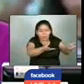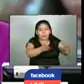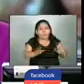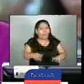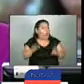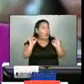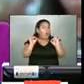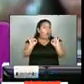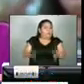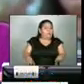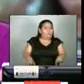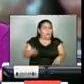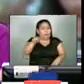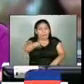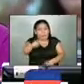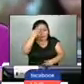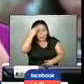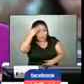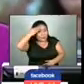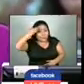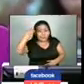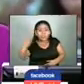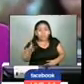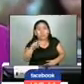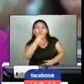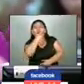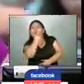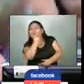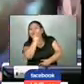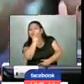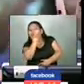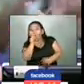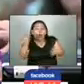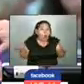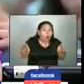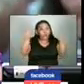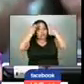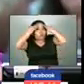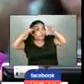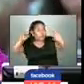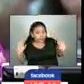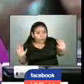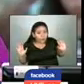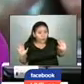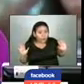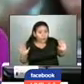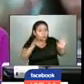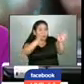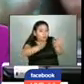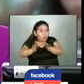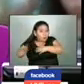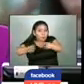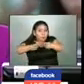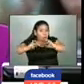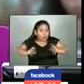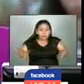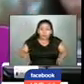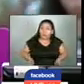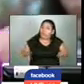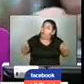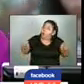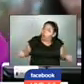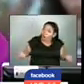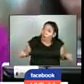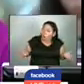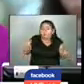porque es terrible que a estas alturas todavía sigan preguntando, o es que no saben cuáles son todas las fases del Plan Control Territorial,